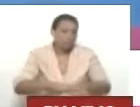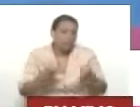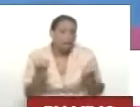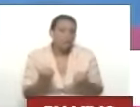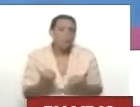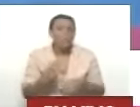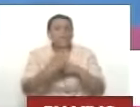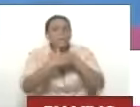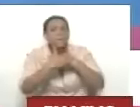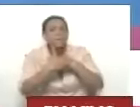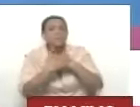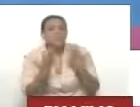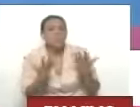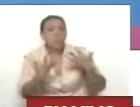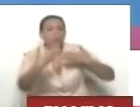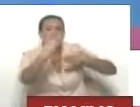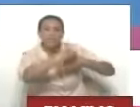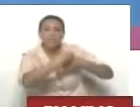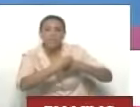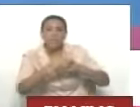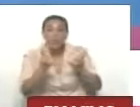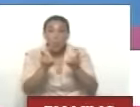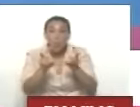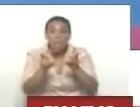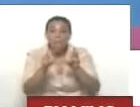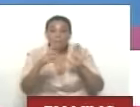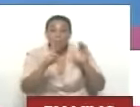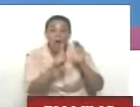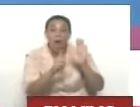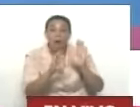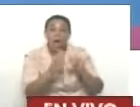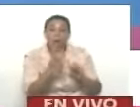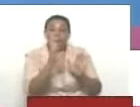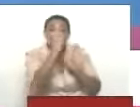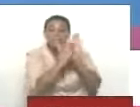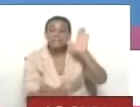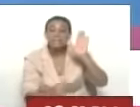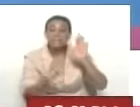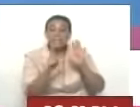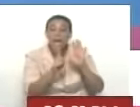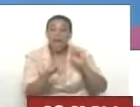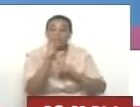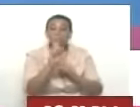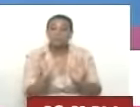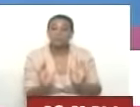¿Quién pidió estas sanciones de ahora, esta? De que quitaran la licencia 44. ¿Quién la pidió?